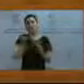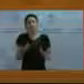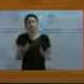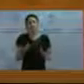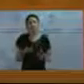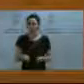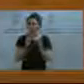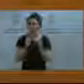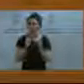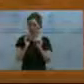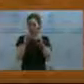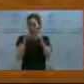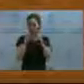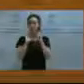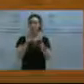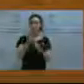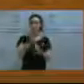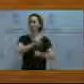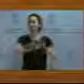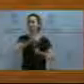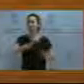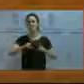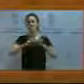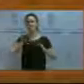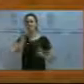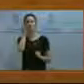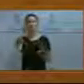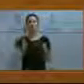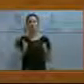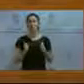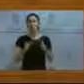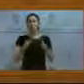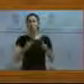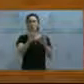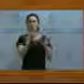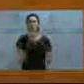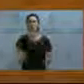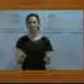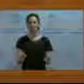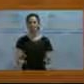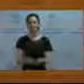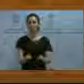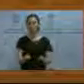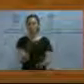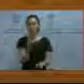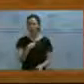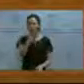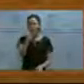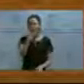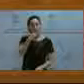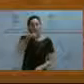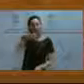Intentos de solucionar los problemas de los asturianos expuestos con un lenguaje grandilocuente que quizás